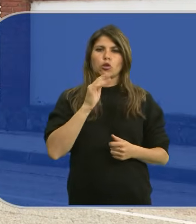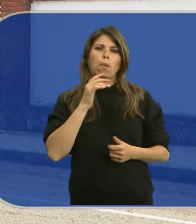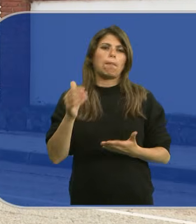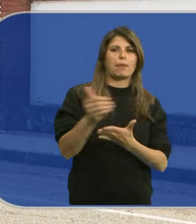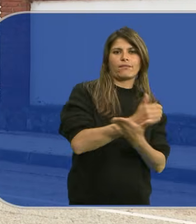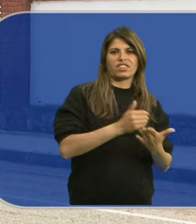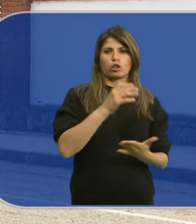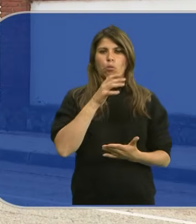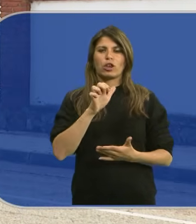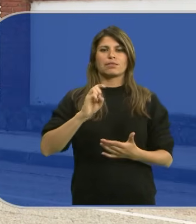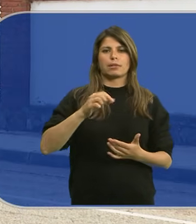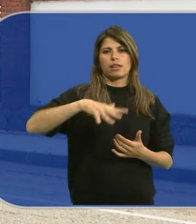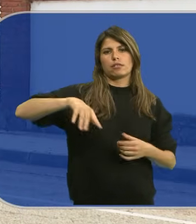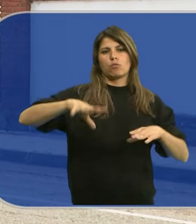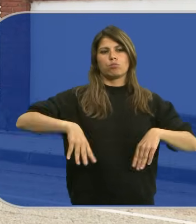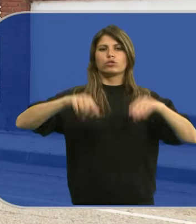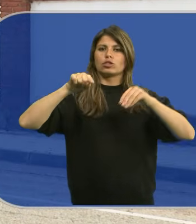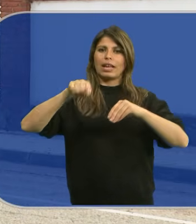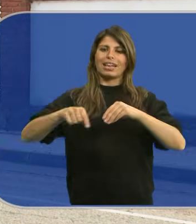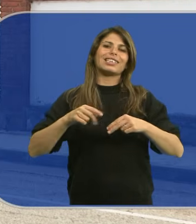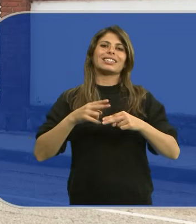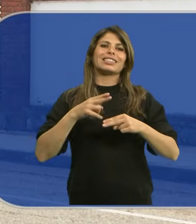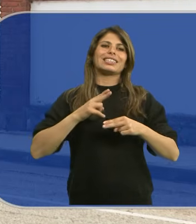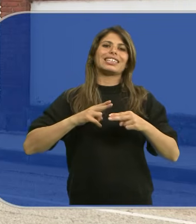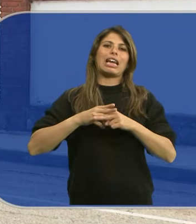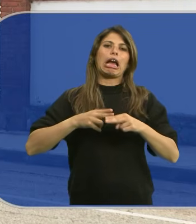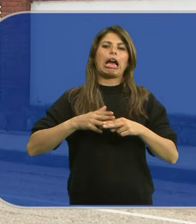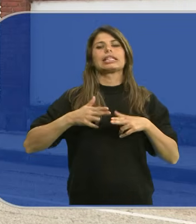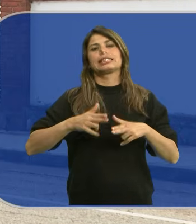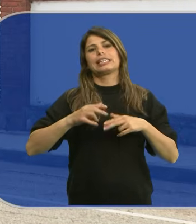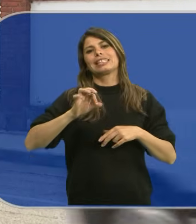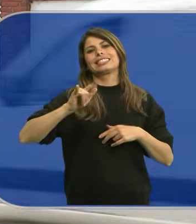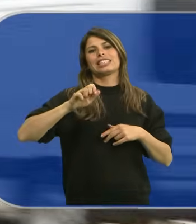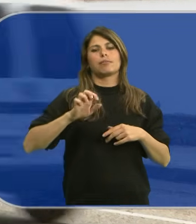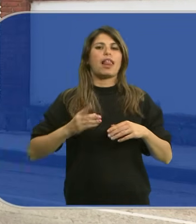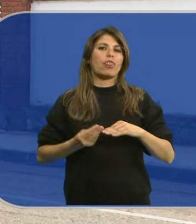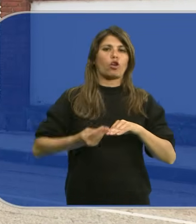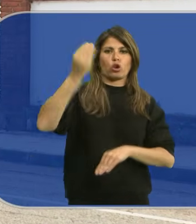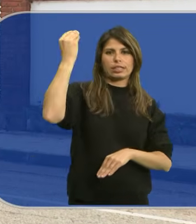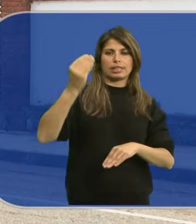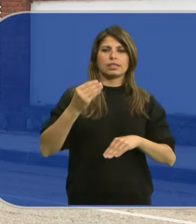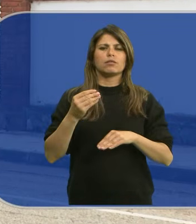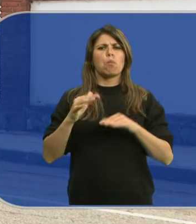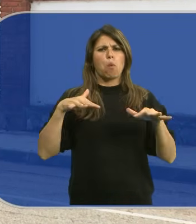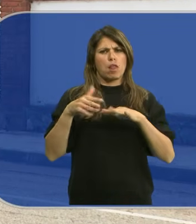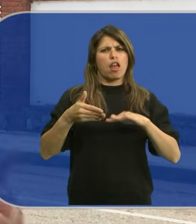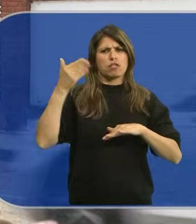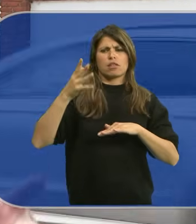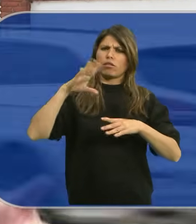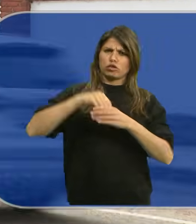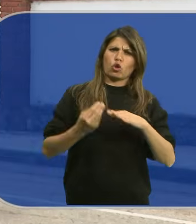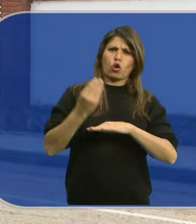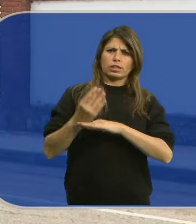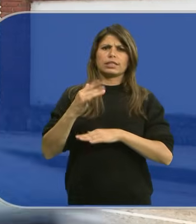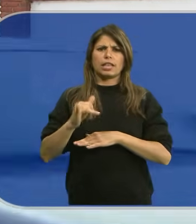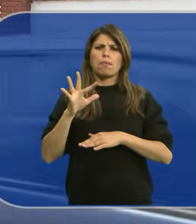impulso de Expal en Burgos. Aquí el regimiento de artillería acogerá el SILAM, el futuro sistema lanzacohetes de alta movilidad que contará con esos cohetes y